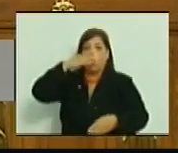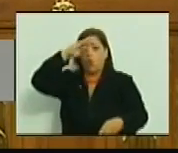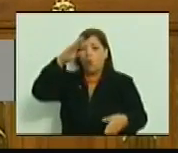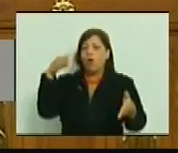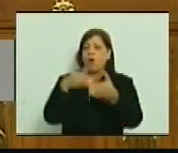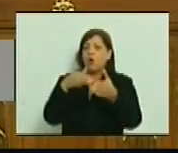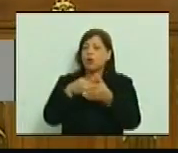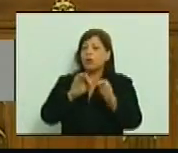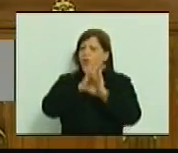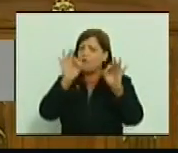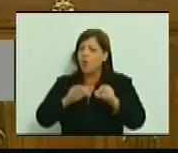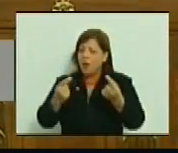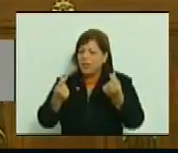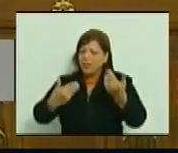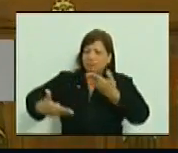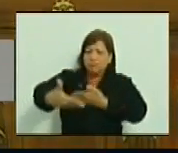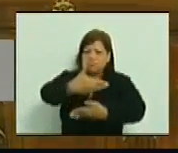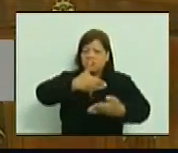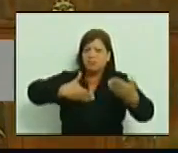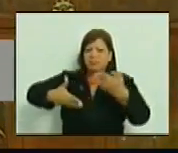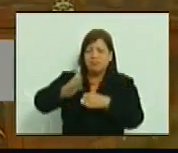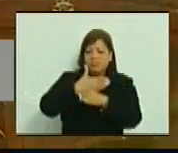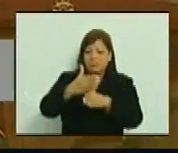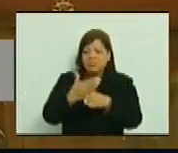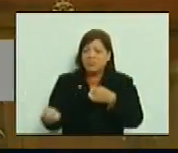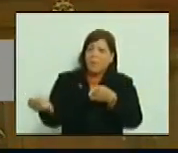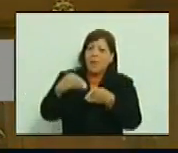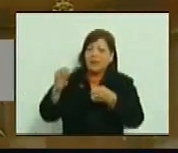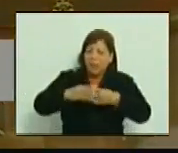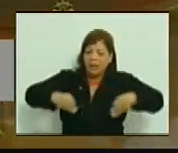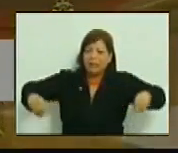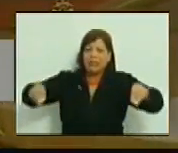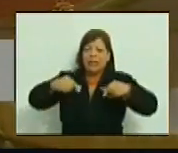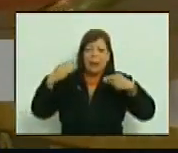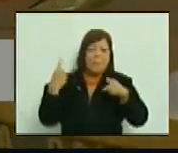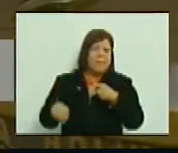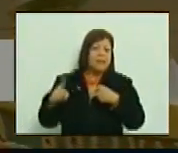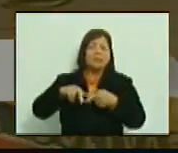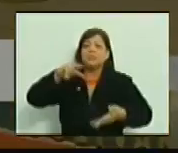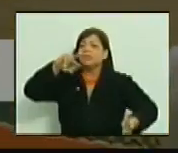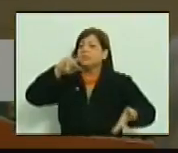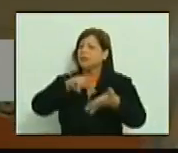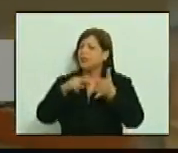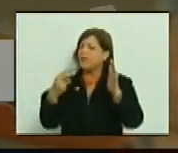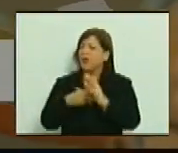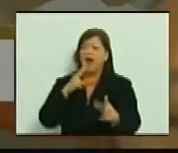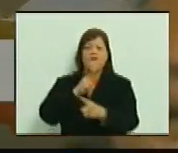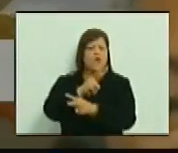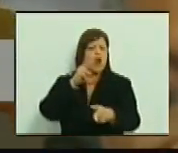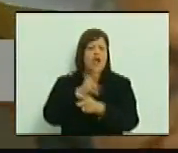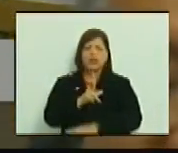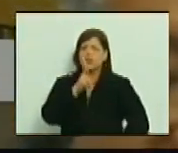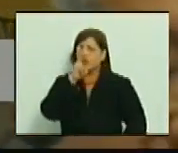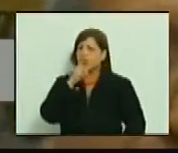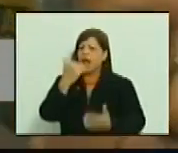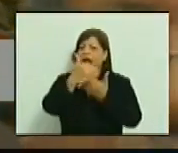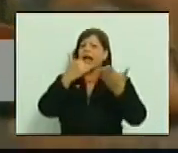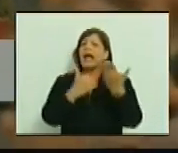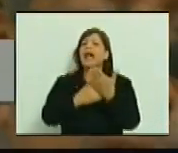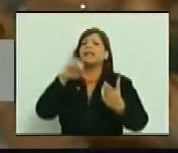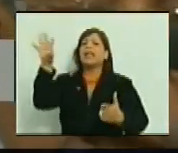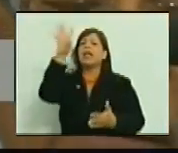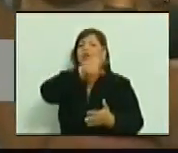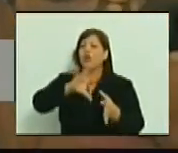sus dimensiones financieras y extraterritoriales constituye una violación a la Carta de las